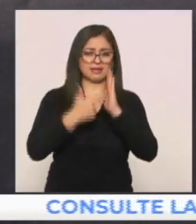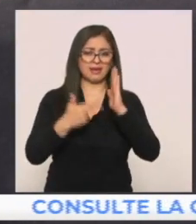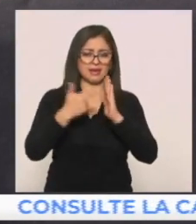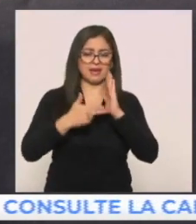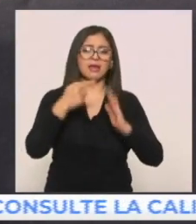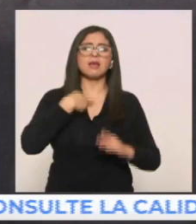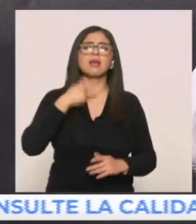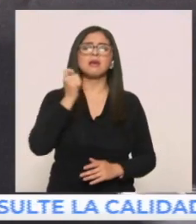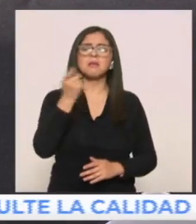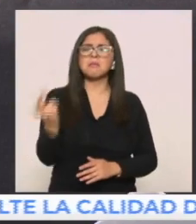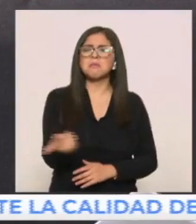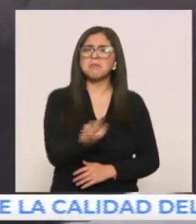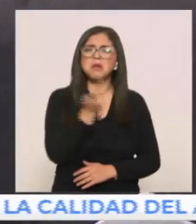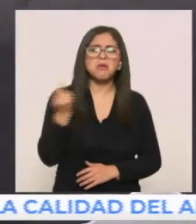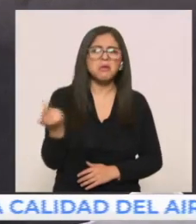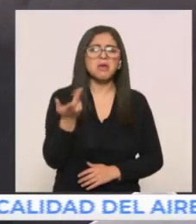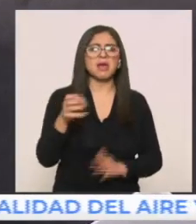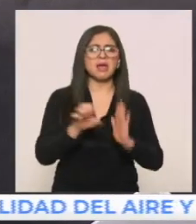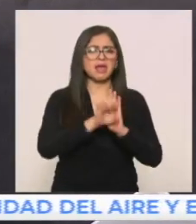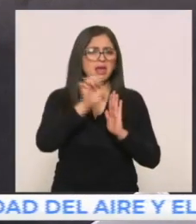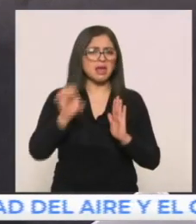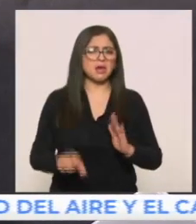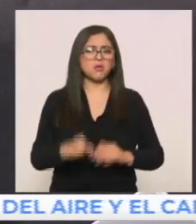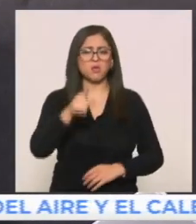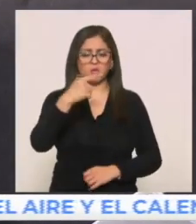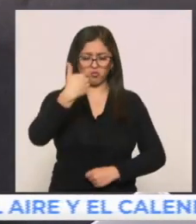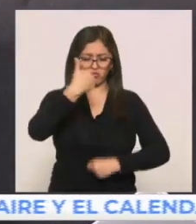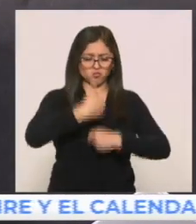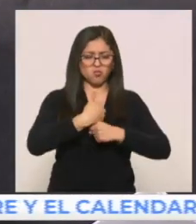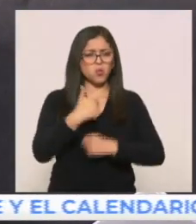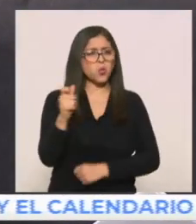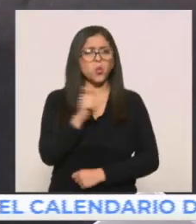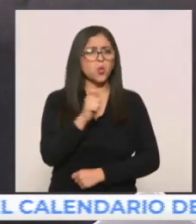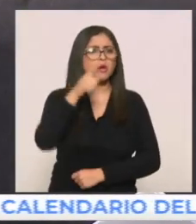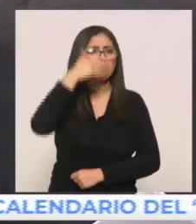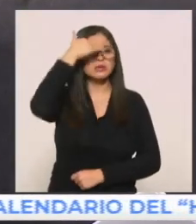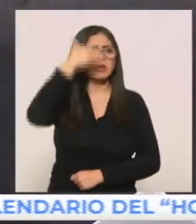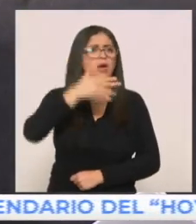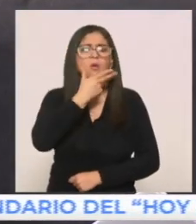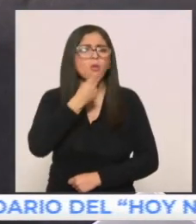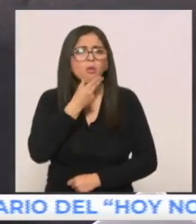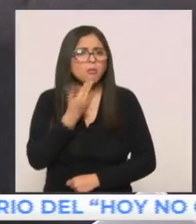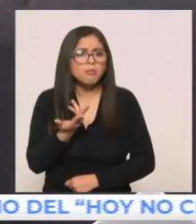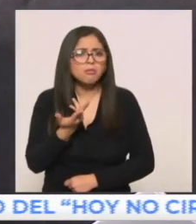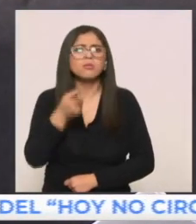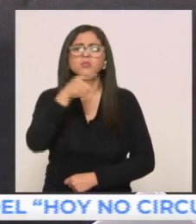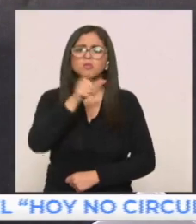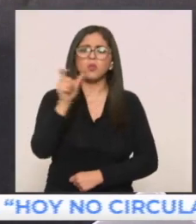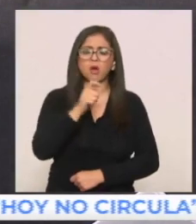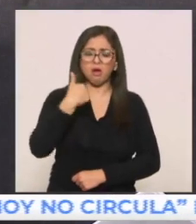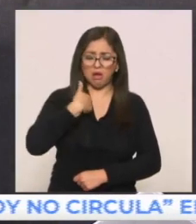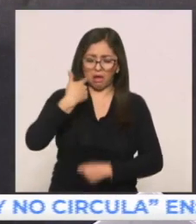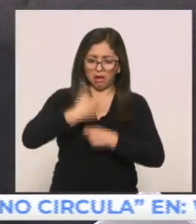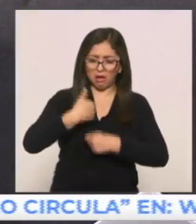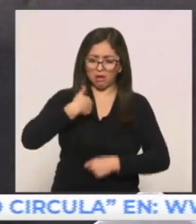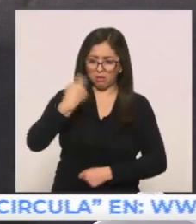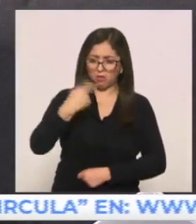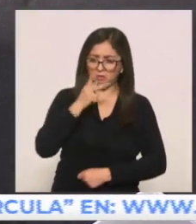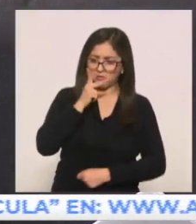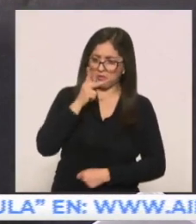pregunta básica de ¿cómo sabes que eres hombre? ¿Cuándo lo supiste? ¿Cómo te diste cuenta de que eres hombre? Y una vez